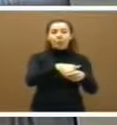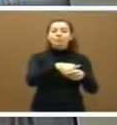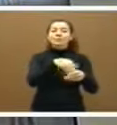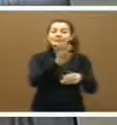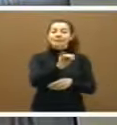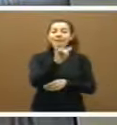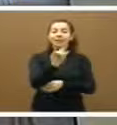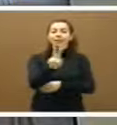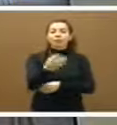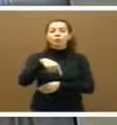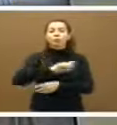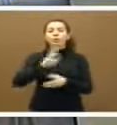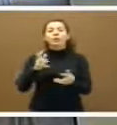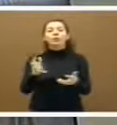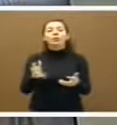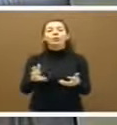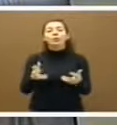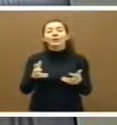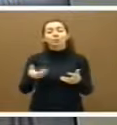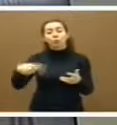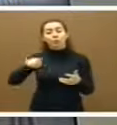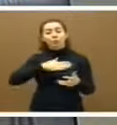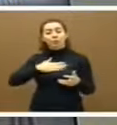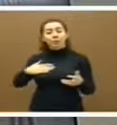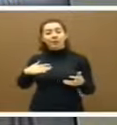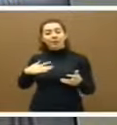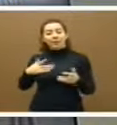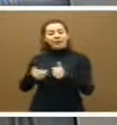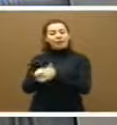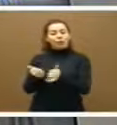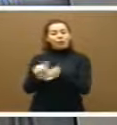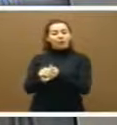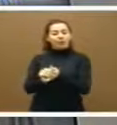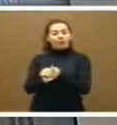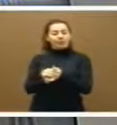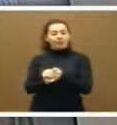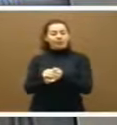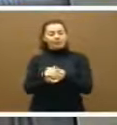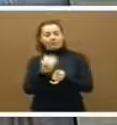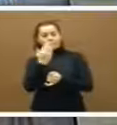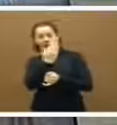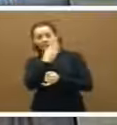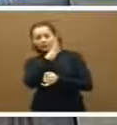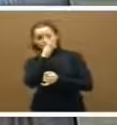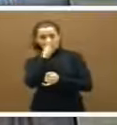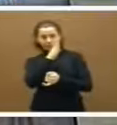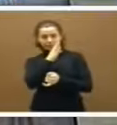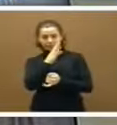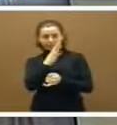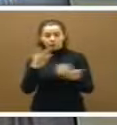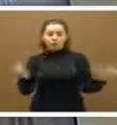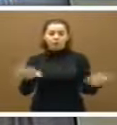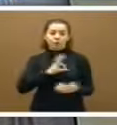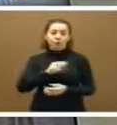conseguir era esconder esas modificaciones de crédito que llevan ustedes haciendo desde que están gobernando. Pero me gustaría, señor Hipólito, no tiene otro